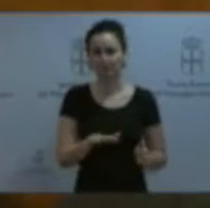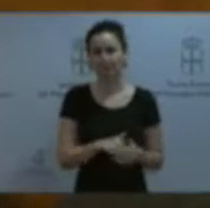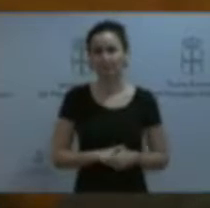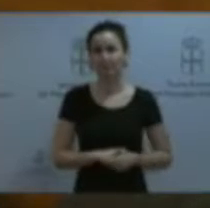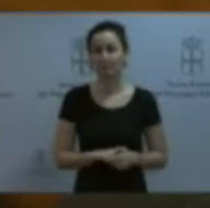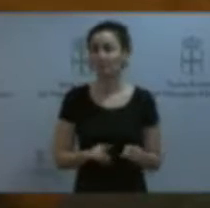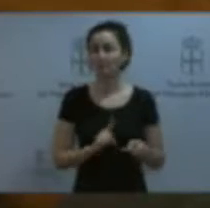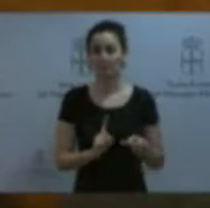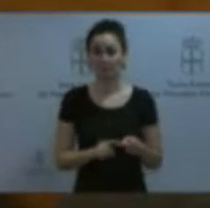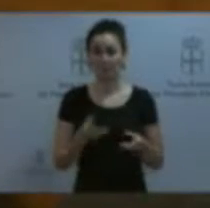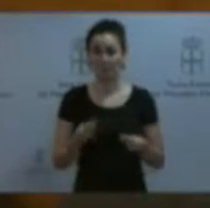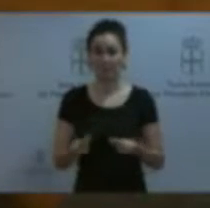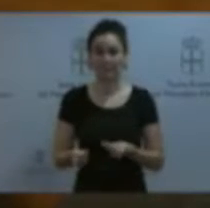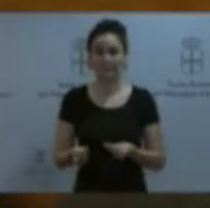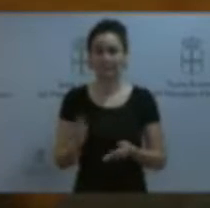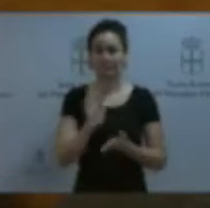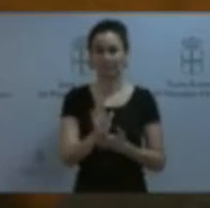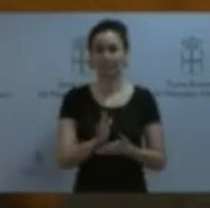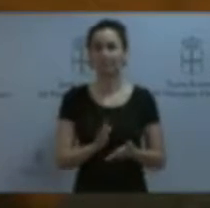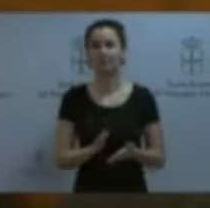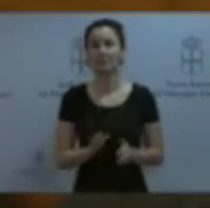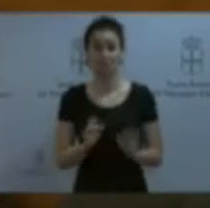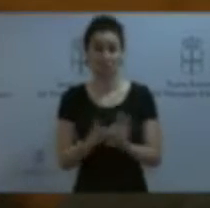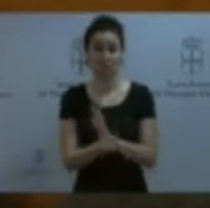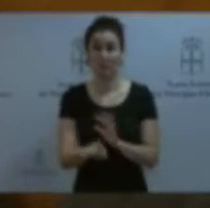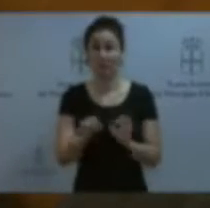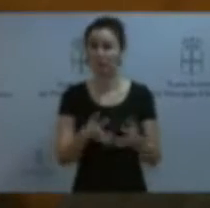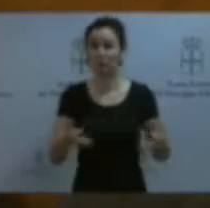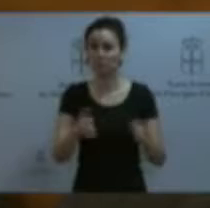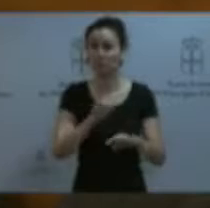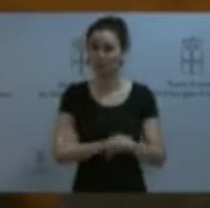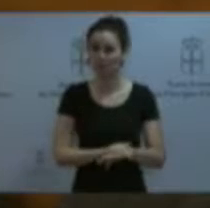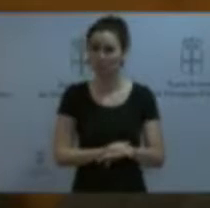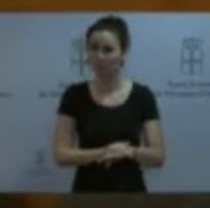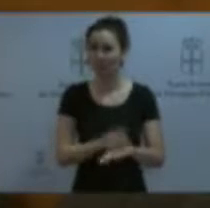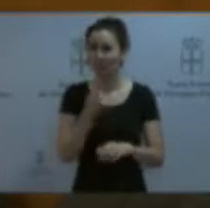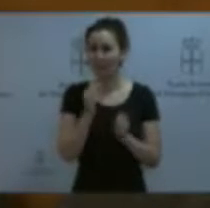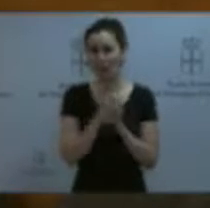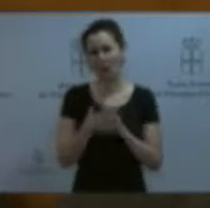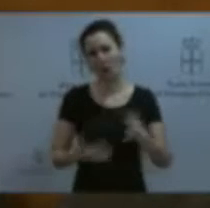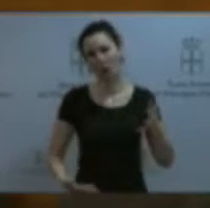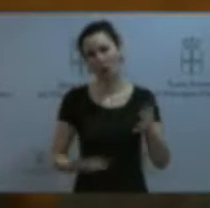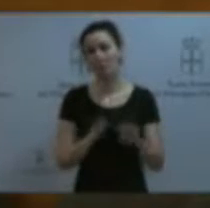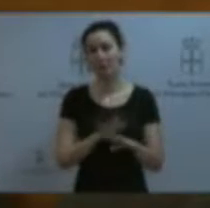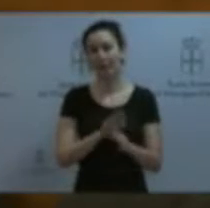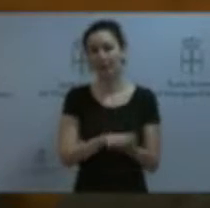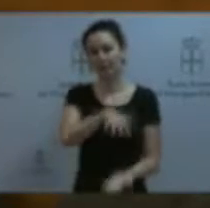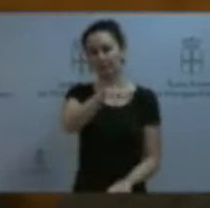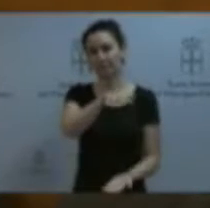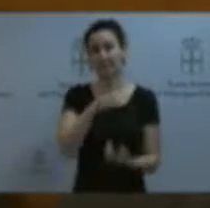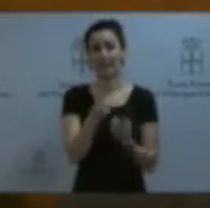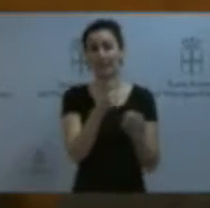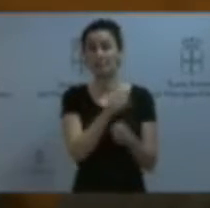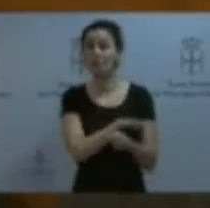en cuanto a la documentación aportada, esto también se dice literalmente, se considera extensa y adecuada para satisfacer las necesidades